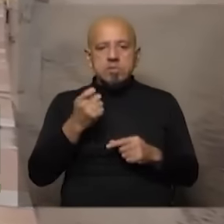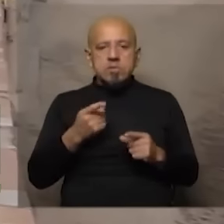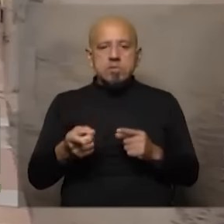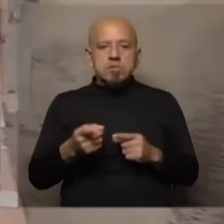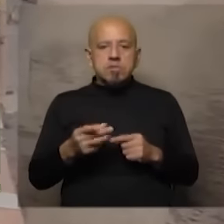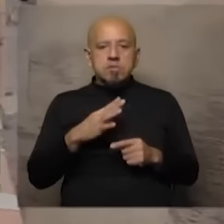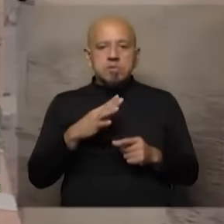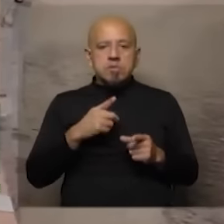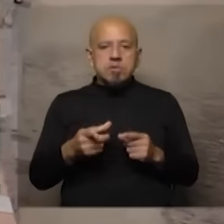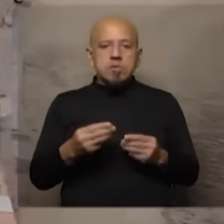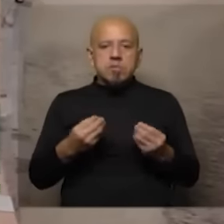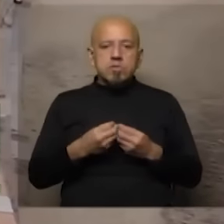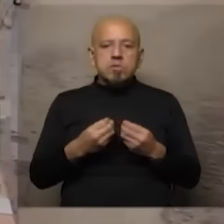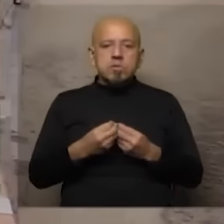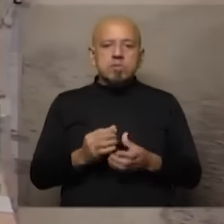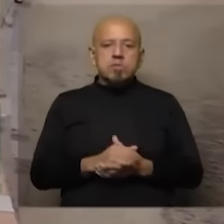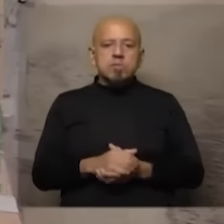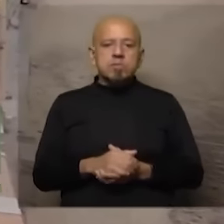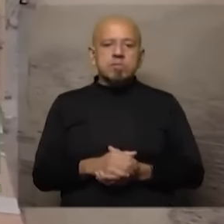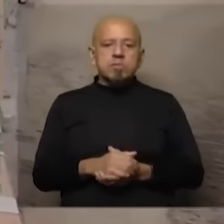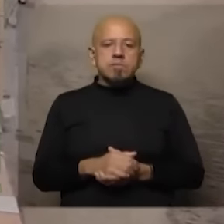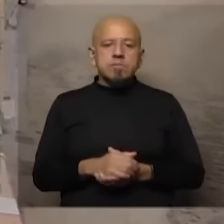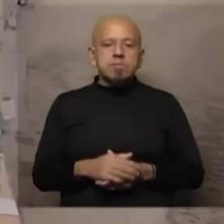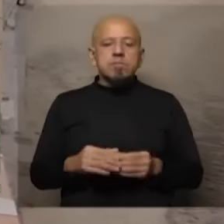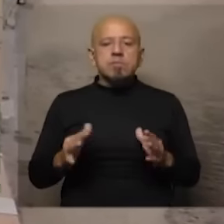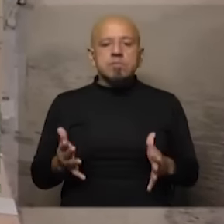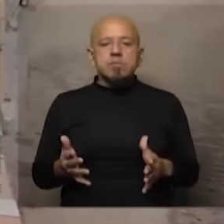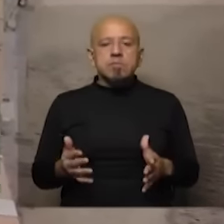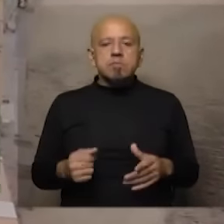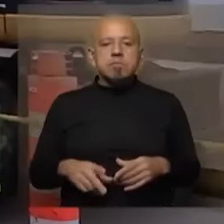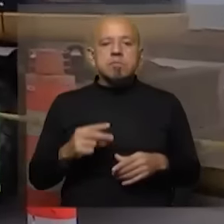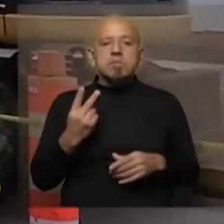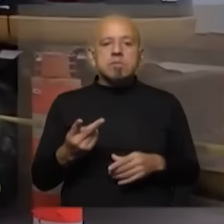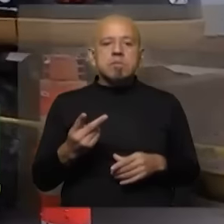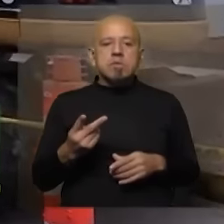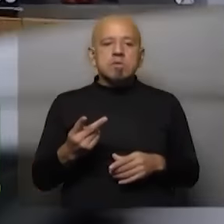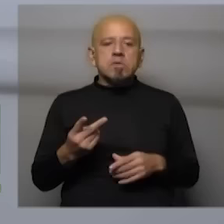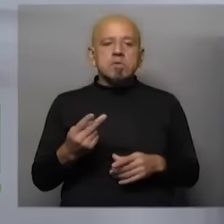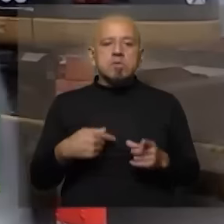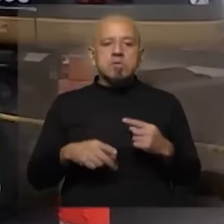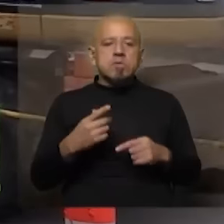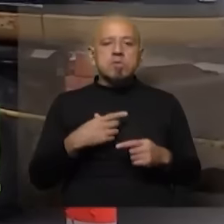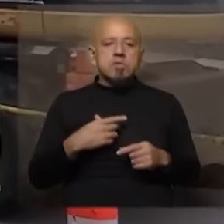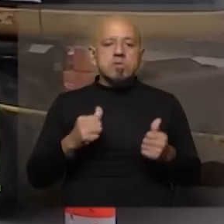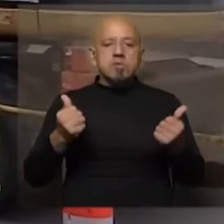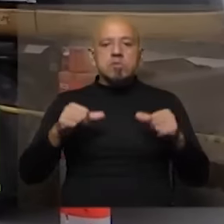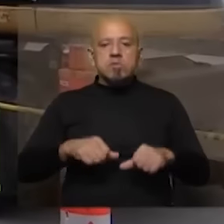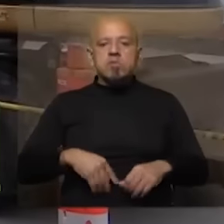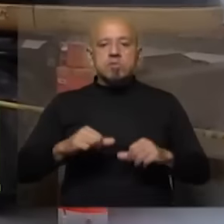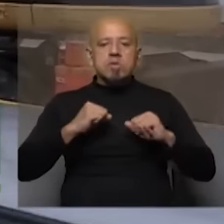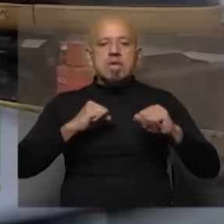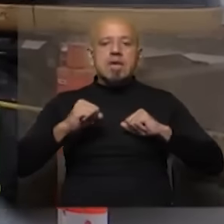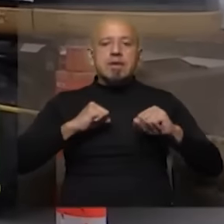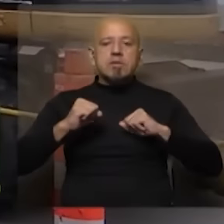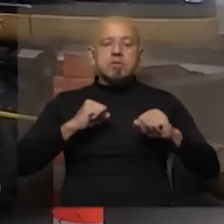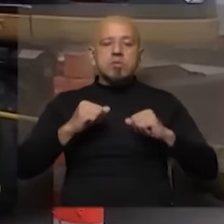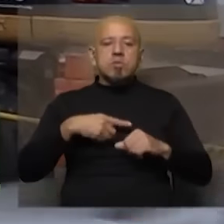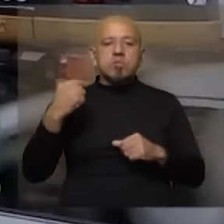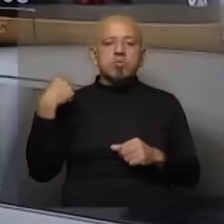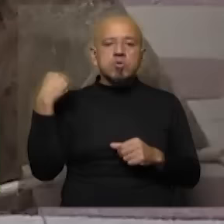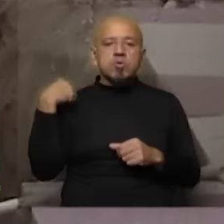tienen una gran afectación. Consultada acerca de los motivos que llevó a que 2 estructuras de la Rambla hayan colapsado en Carrasco y Pocitos en las últimas